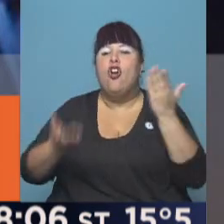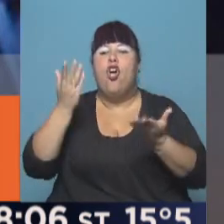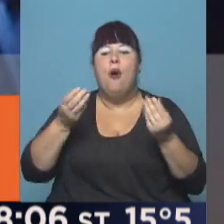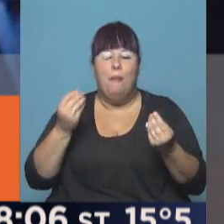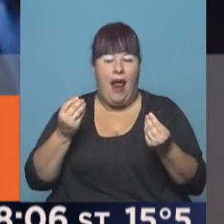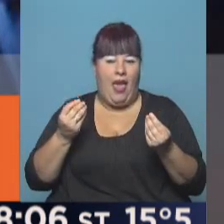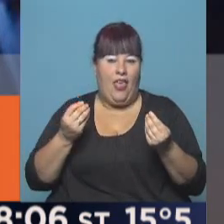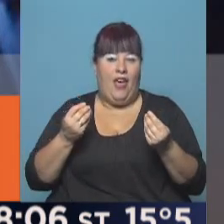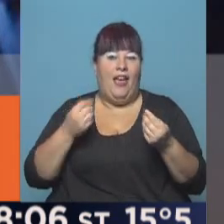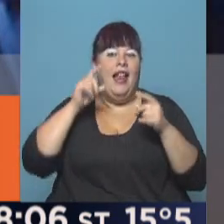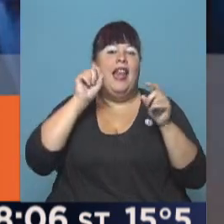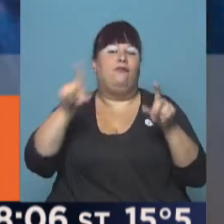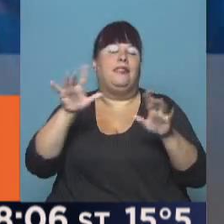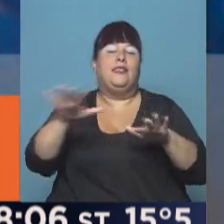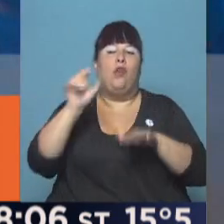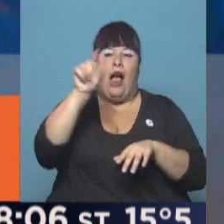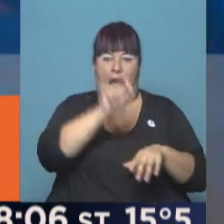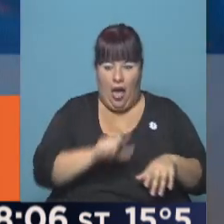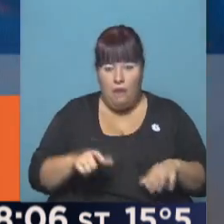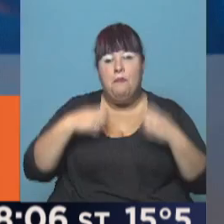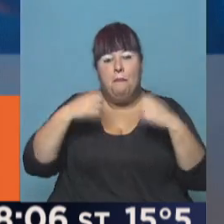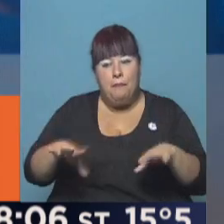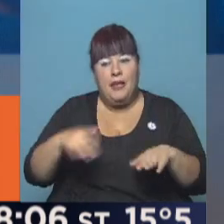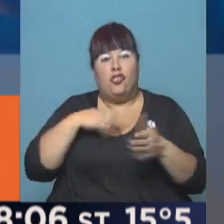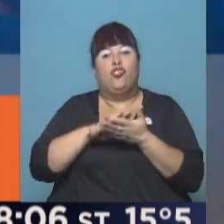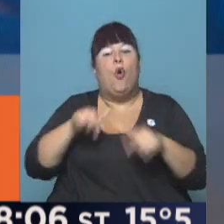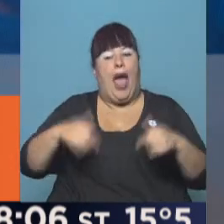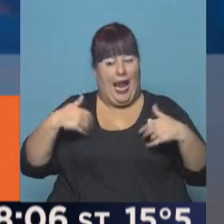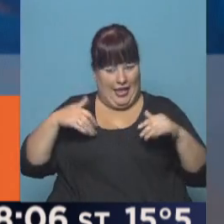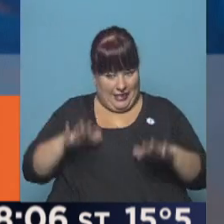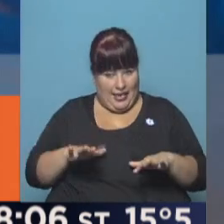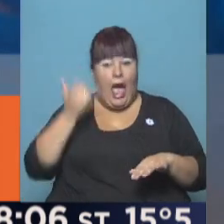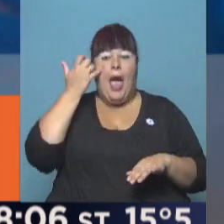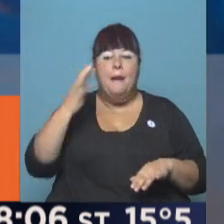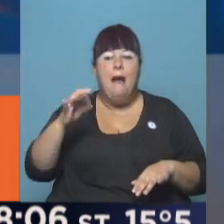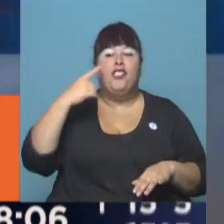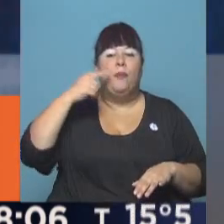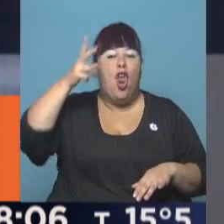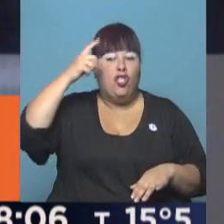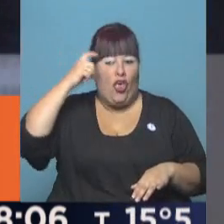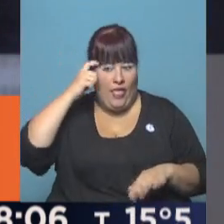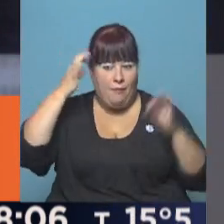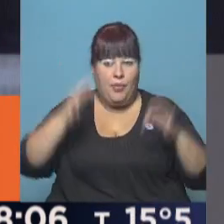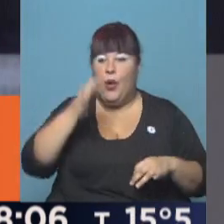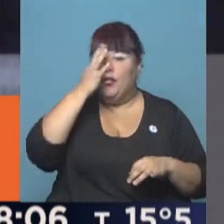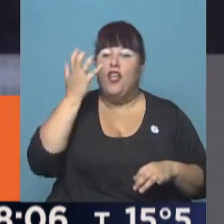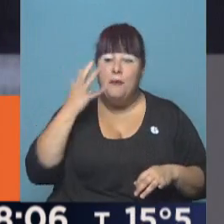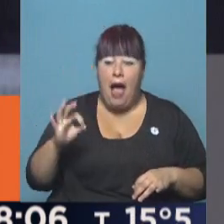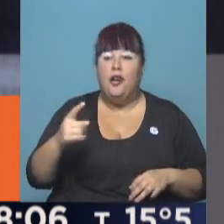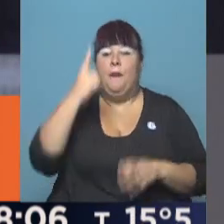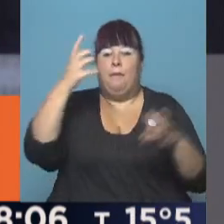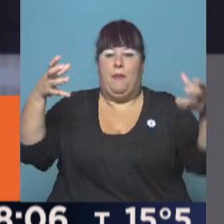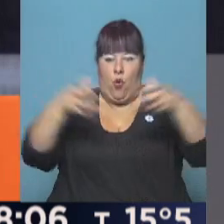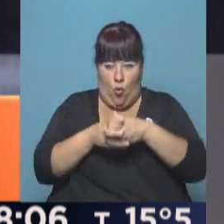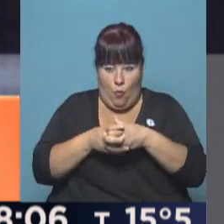a las realidades locales. Entonces empiezo en relación al nuestro. Mayo de 1810, 25 de mayo, primera